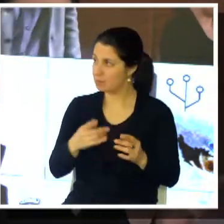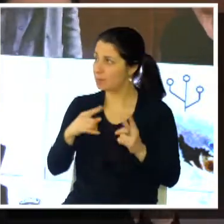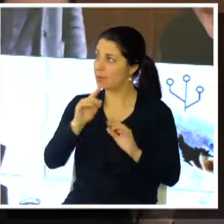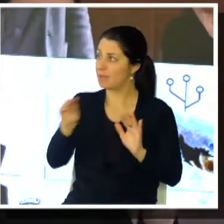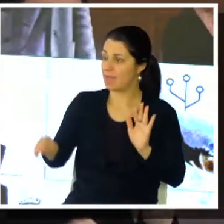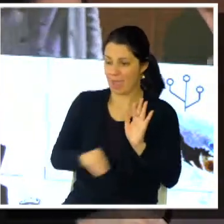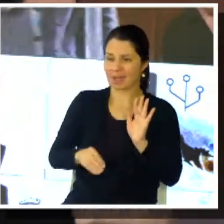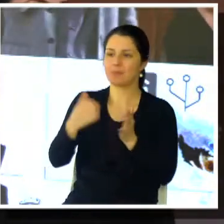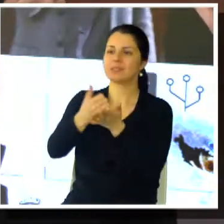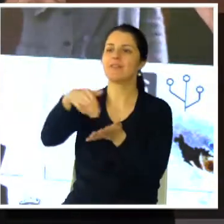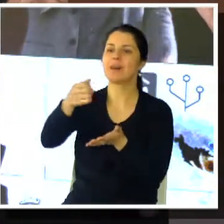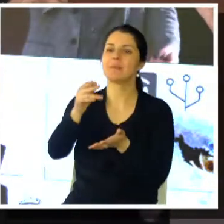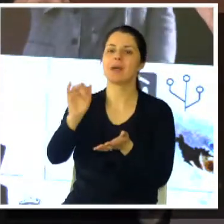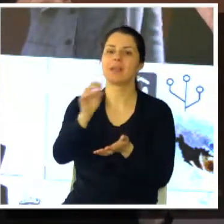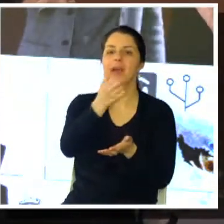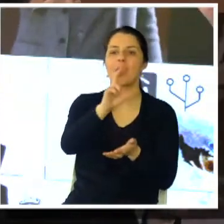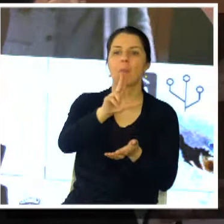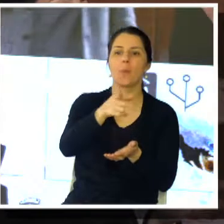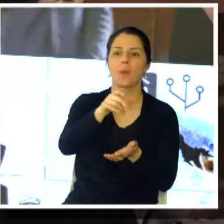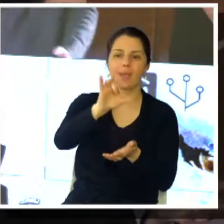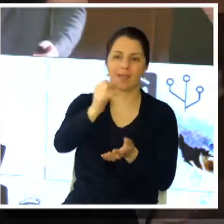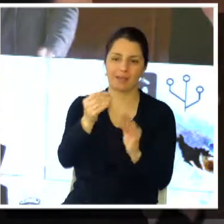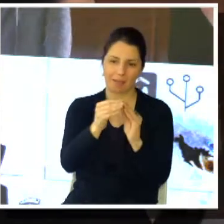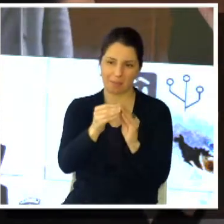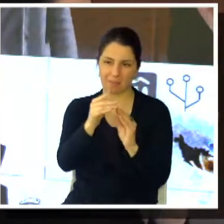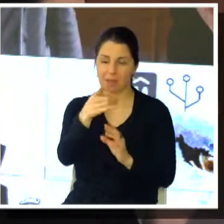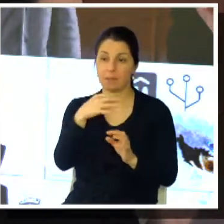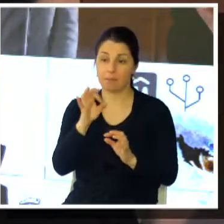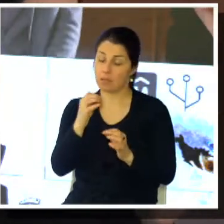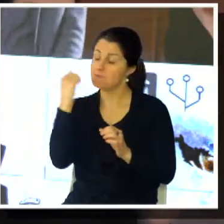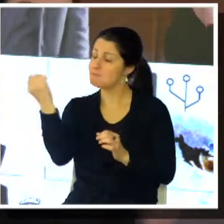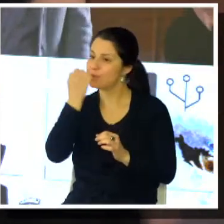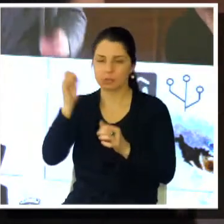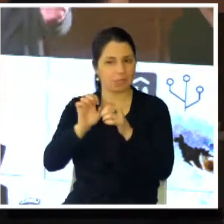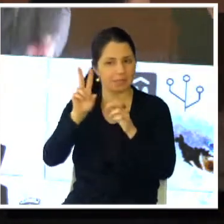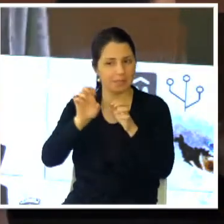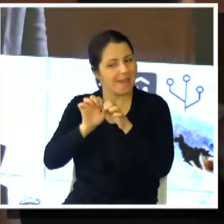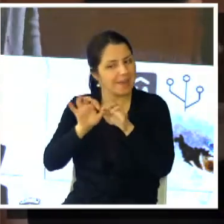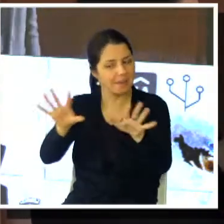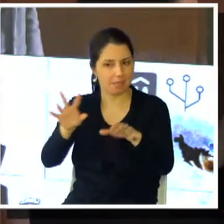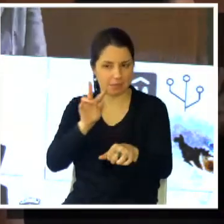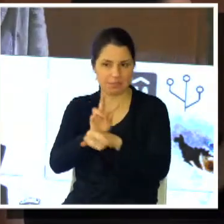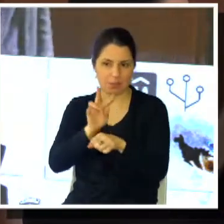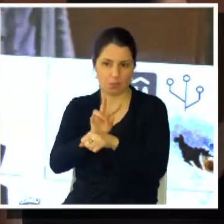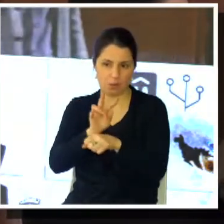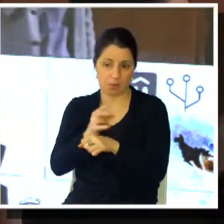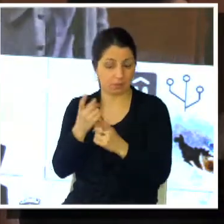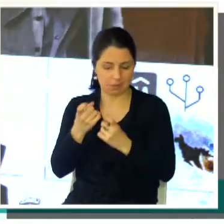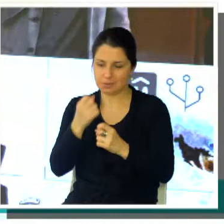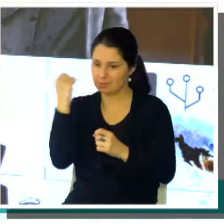pero obviamente que es un punto central que las redes todas, y en particular las de este tipo, tienen que tener en cuenta,